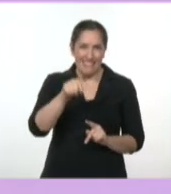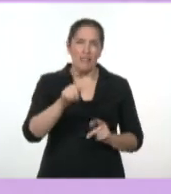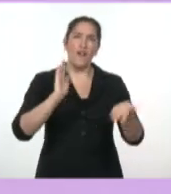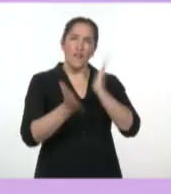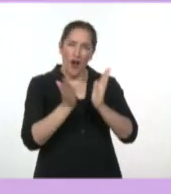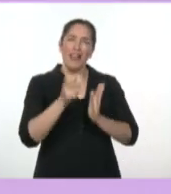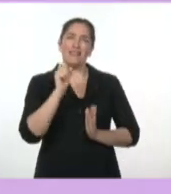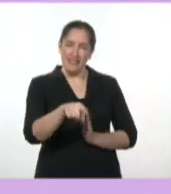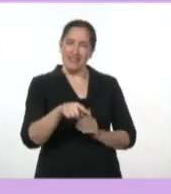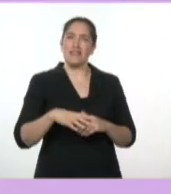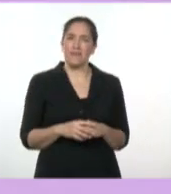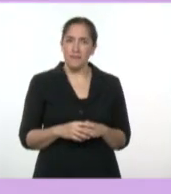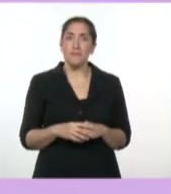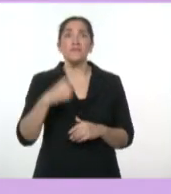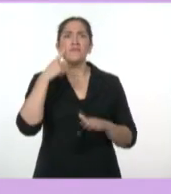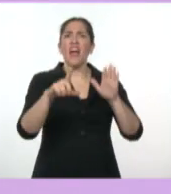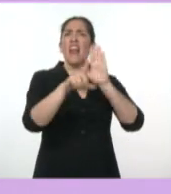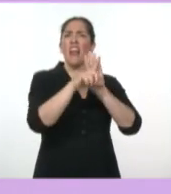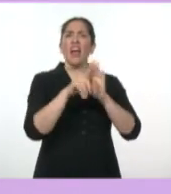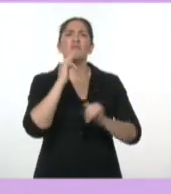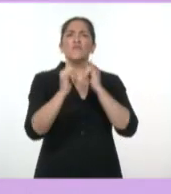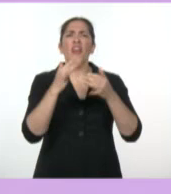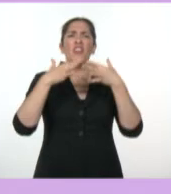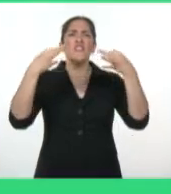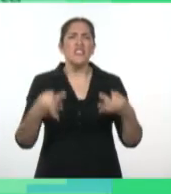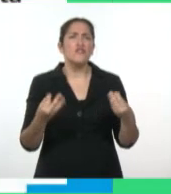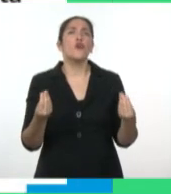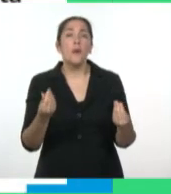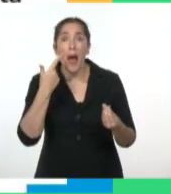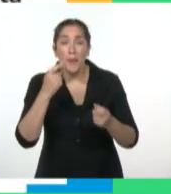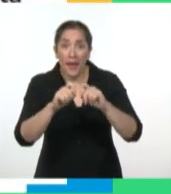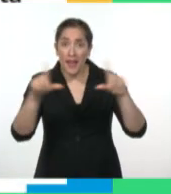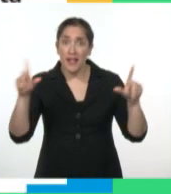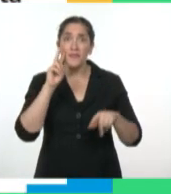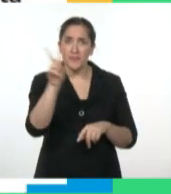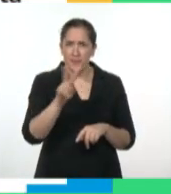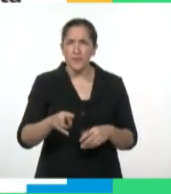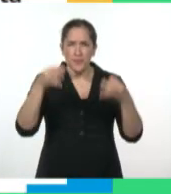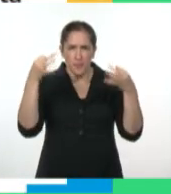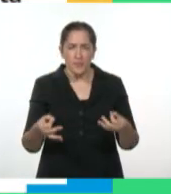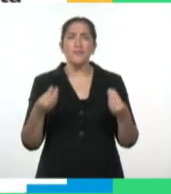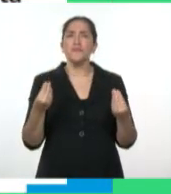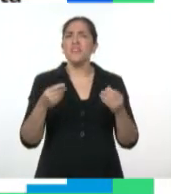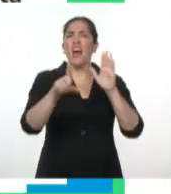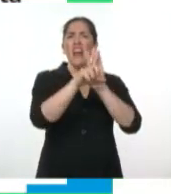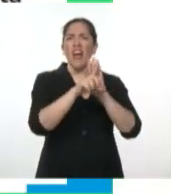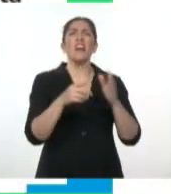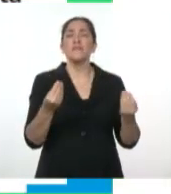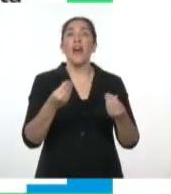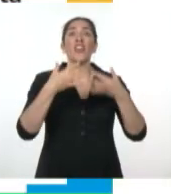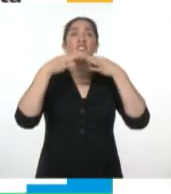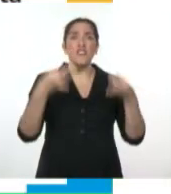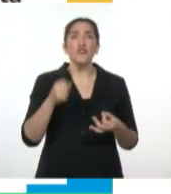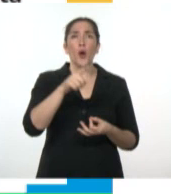Bueno, vamos a ver la definición de la ley. ¿Les parece? A ver, vamos a decir... a leer qué dice concretamente la ley. Define a la